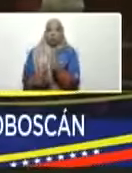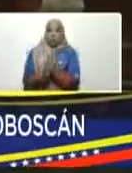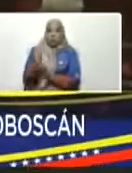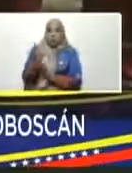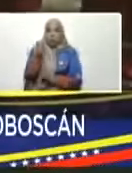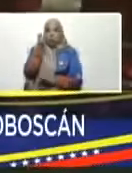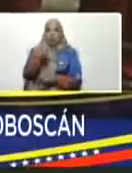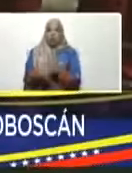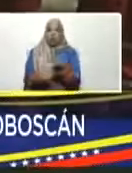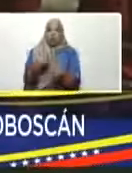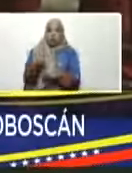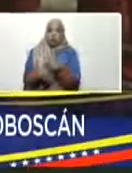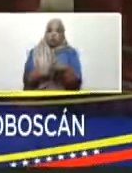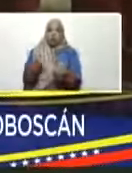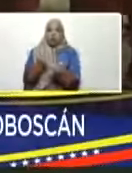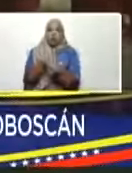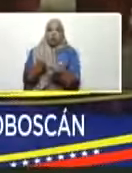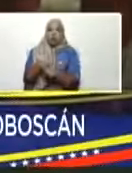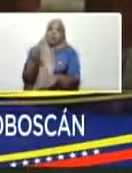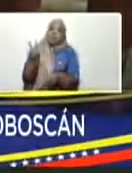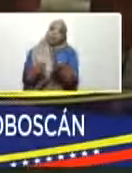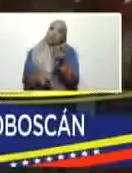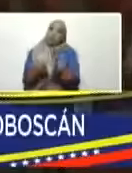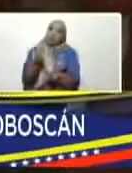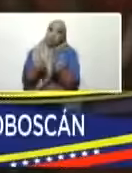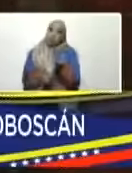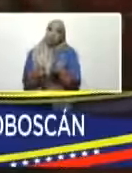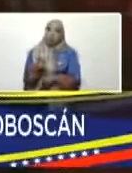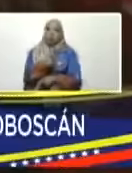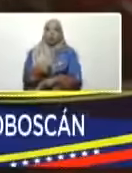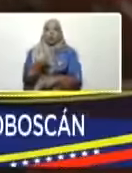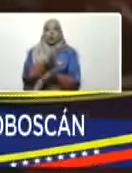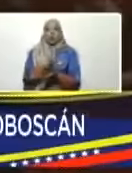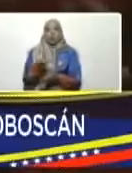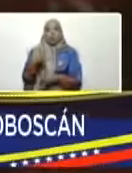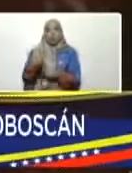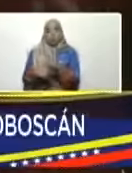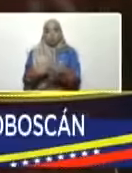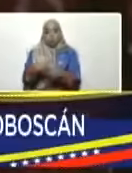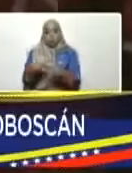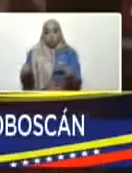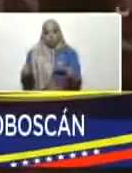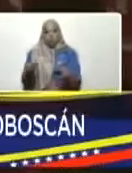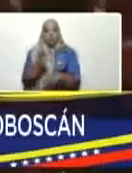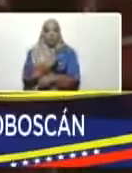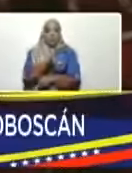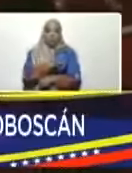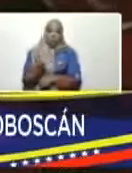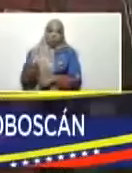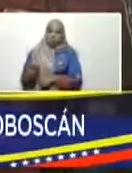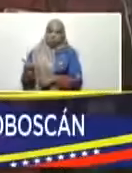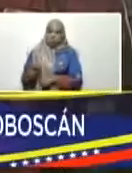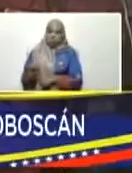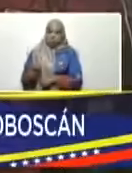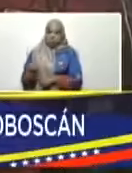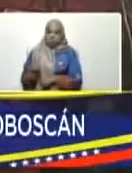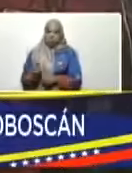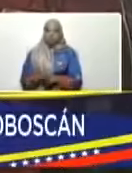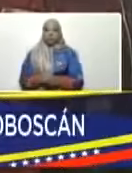de la producción que ha sido exponencial y ha llevado a Campo Boscán a estar en los primeros campos de su país, de Venezuela. Venimos de